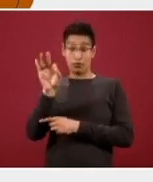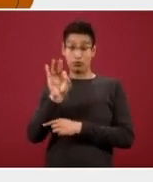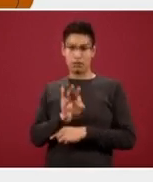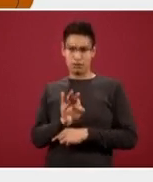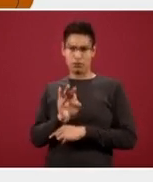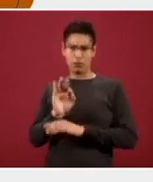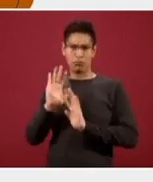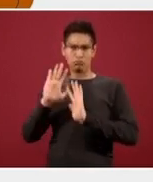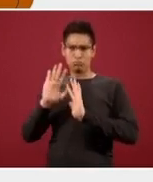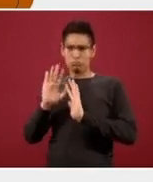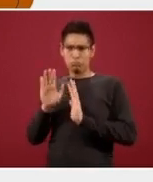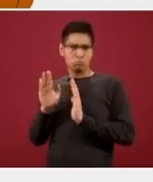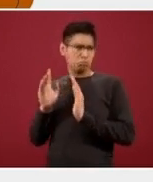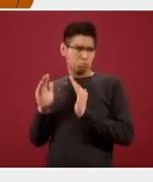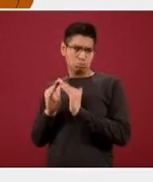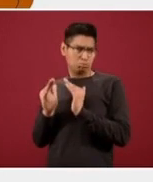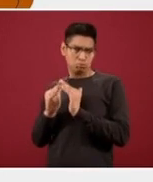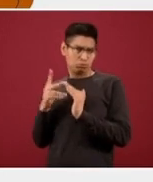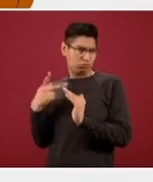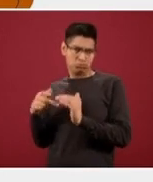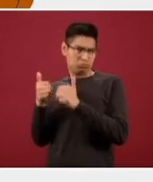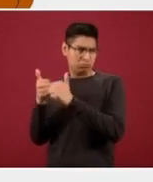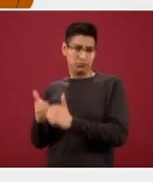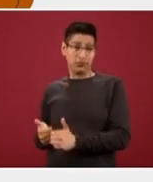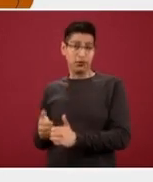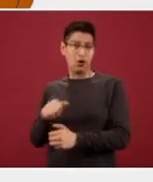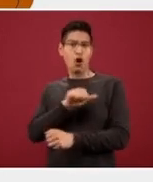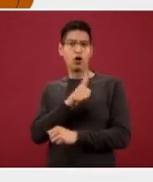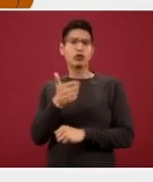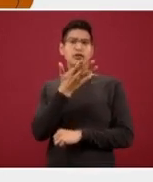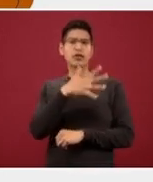tratados ambulatoriamente y únicamente